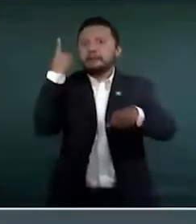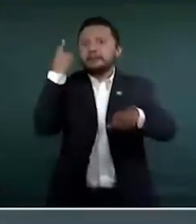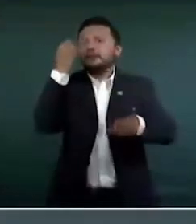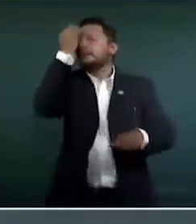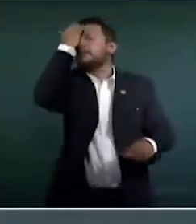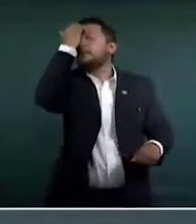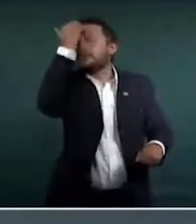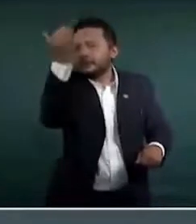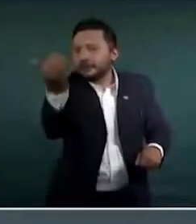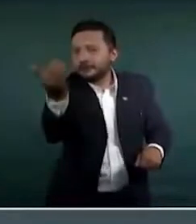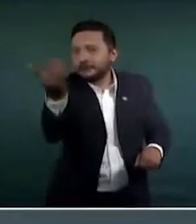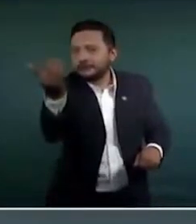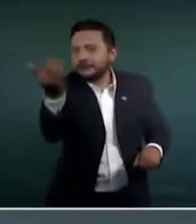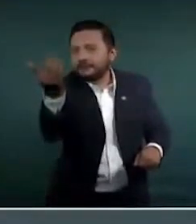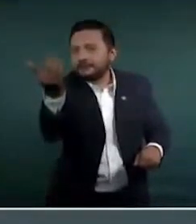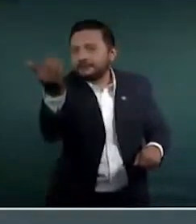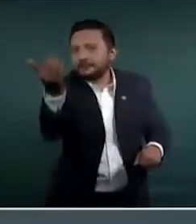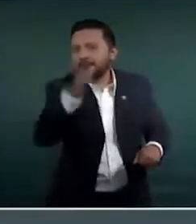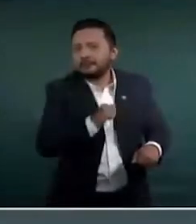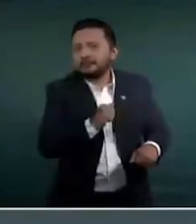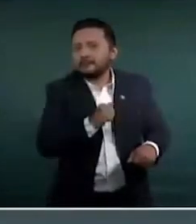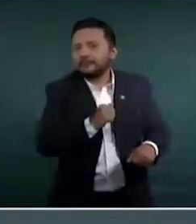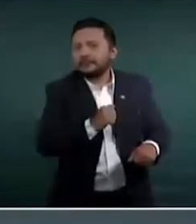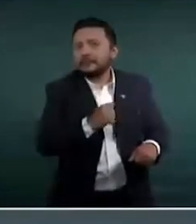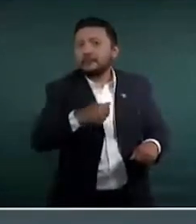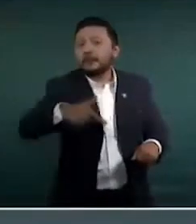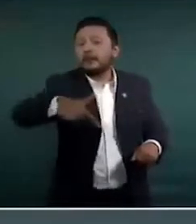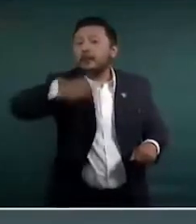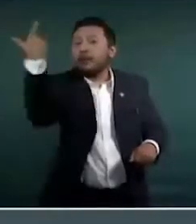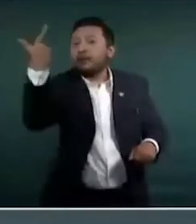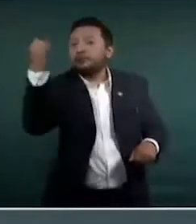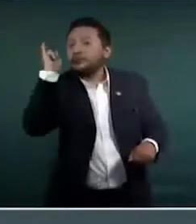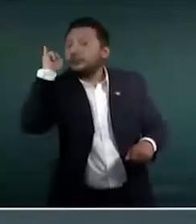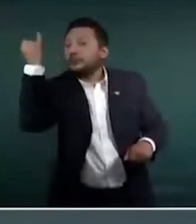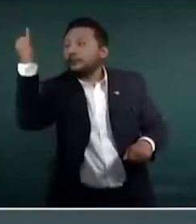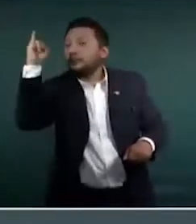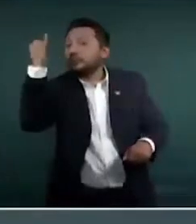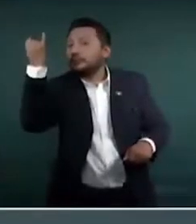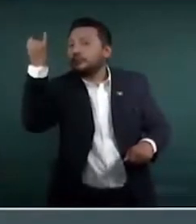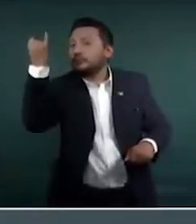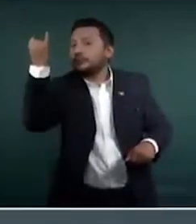conocer para el 12 de junio,